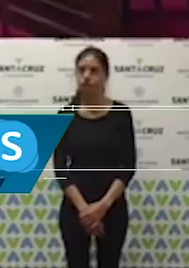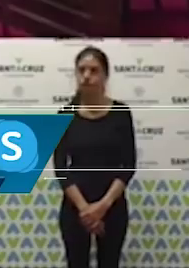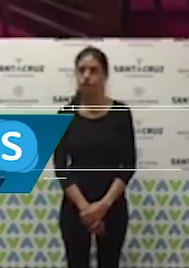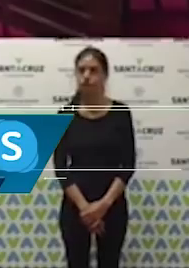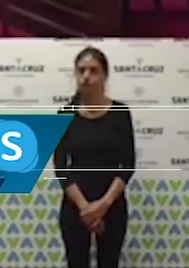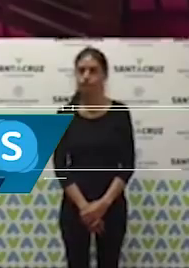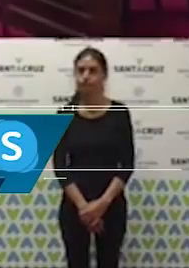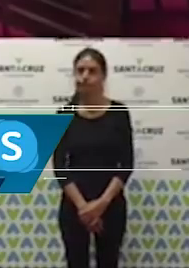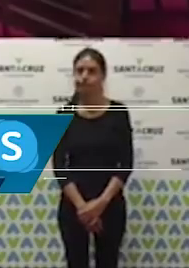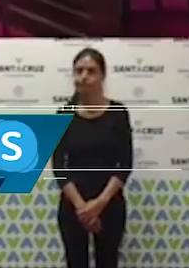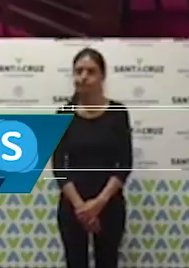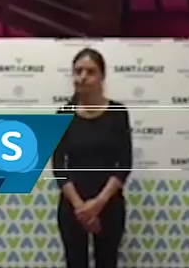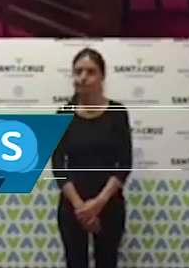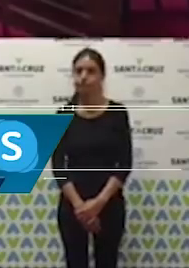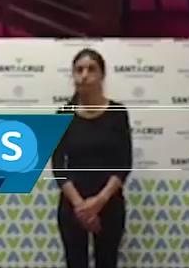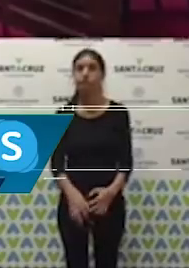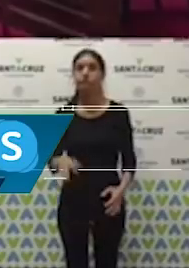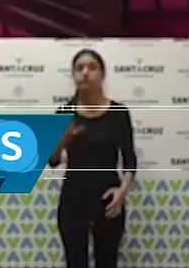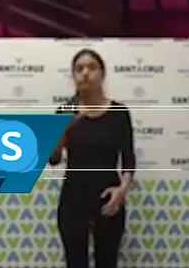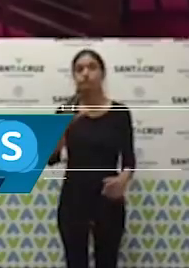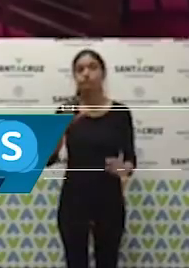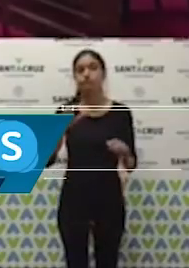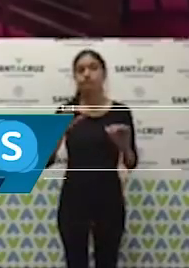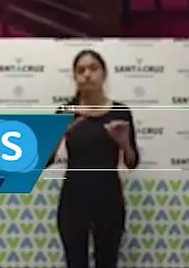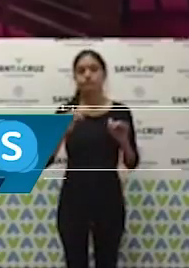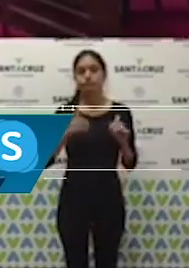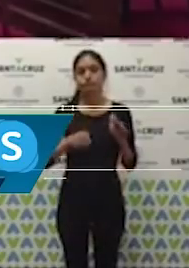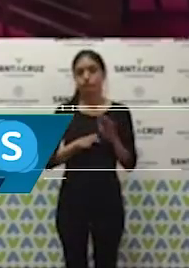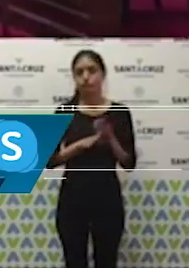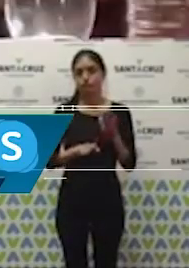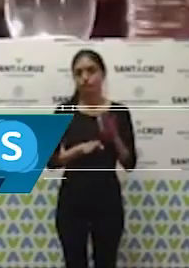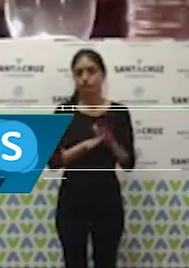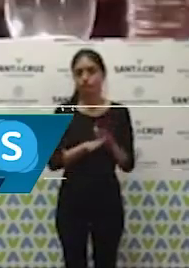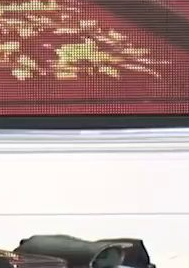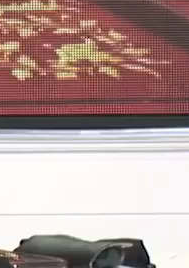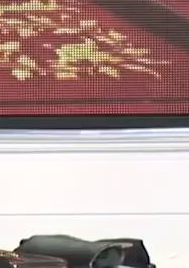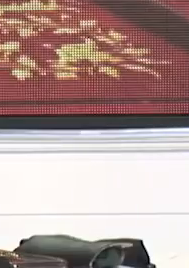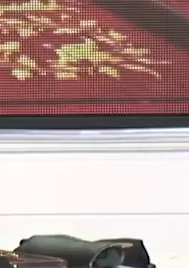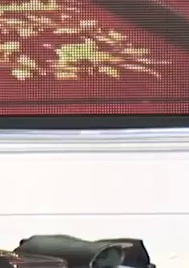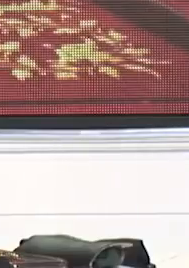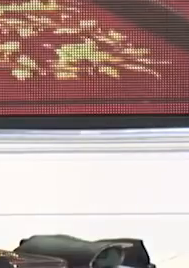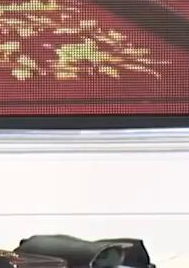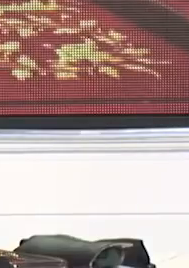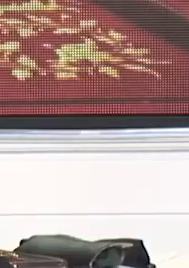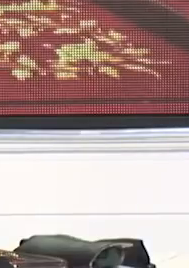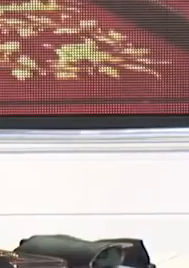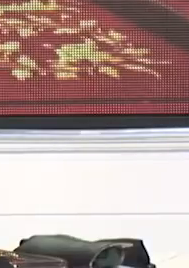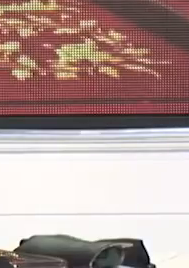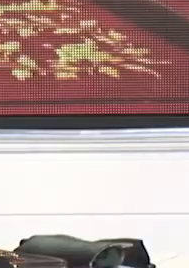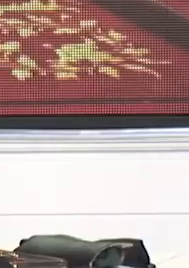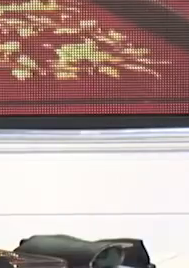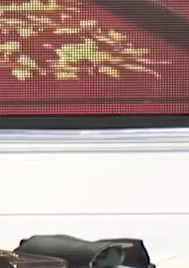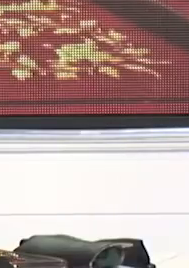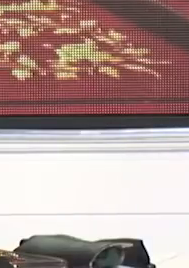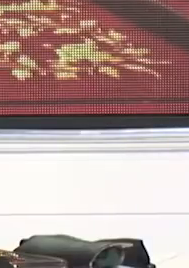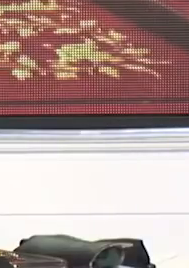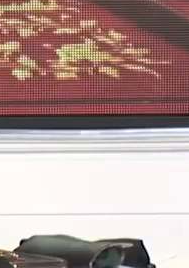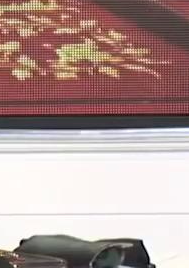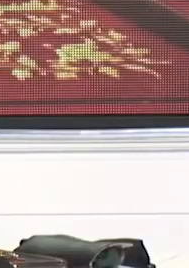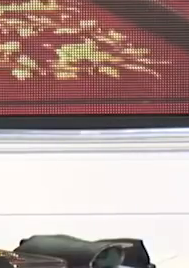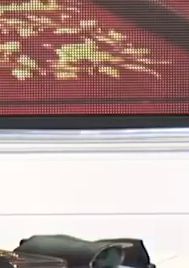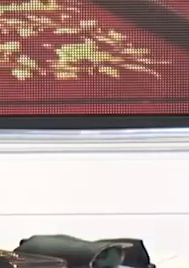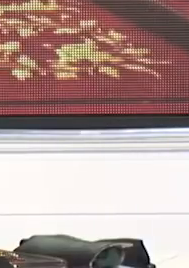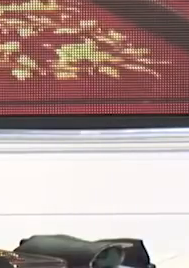pentapartido. Bueno, Félix, dejemos a los políticos y hablemos de cosas serias. Usted lo ha mencionado. Cuénteme, ¿cómo está el tema del turismo?